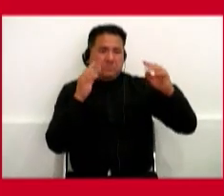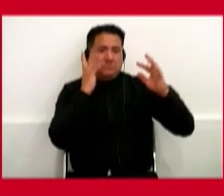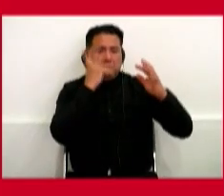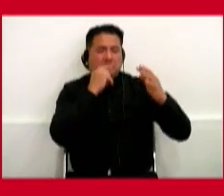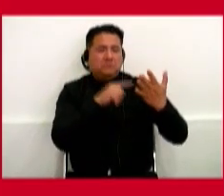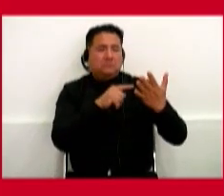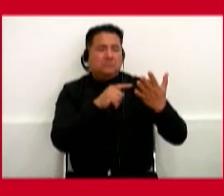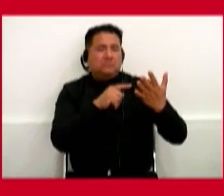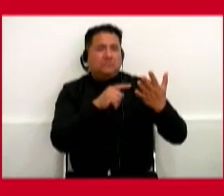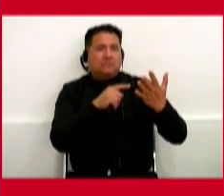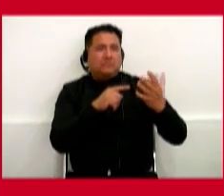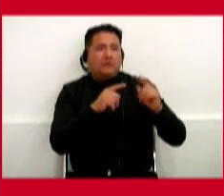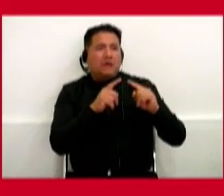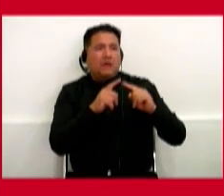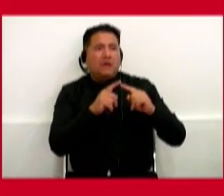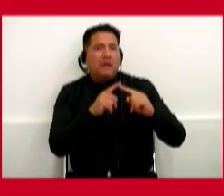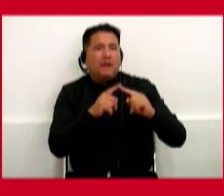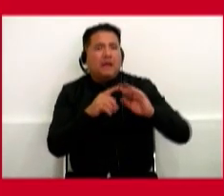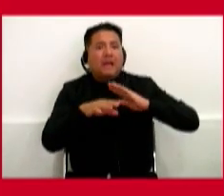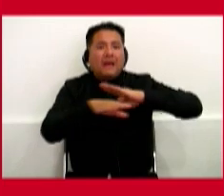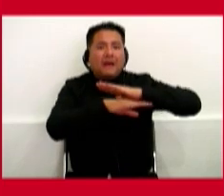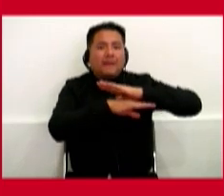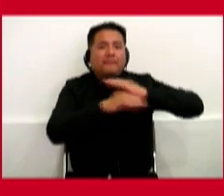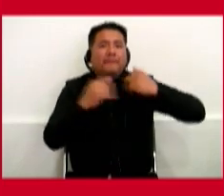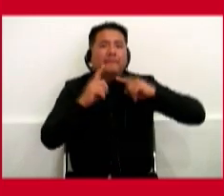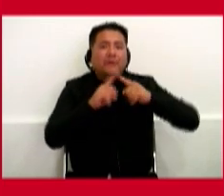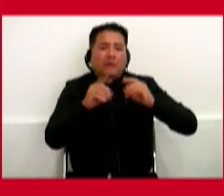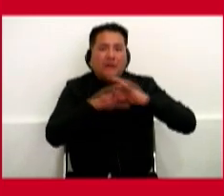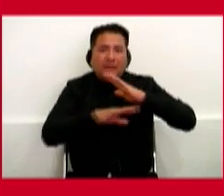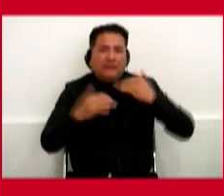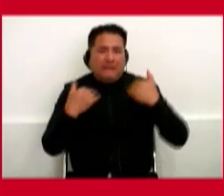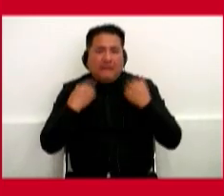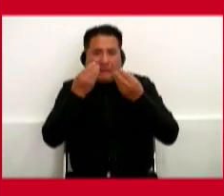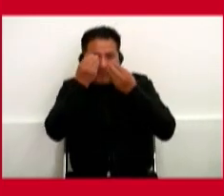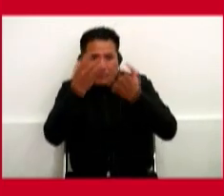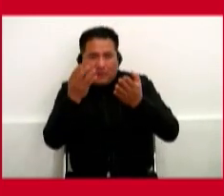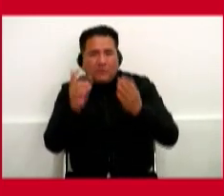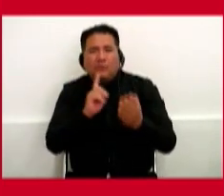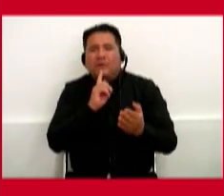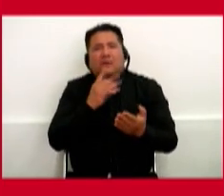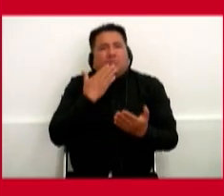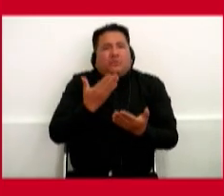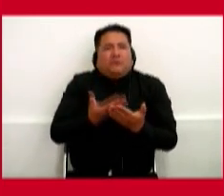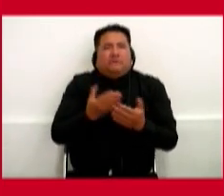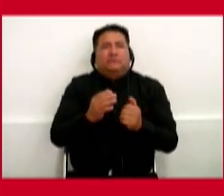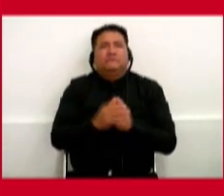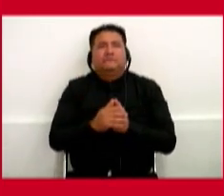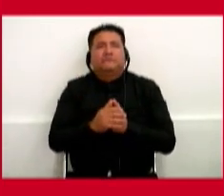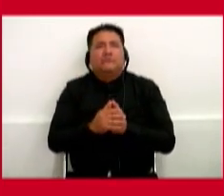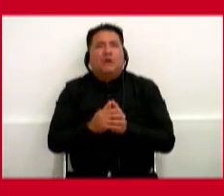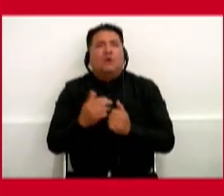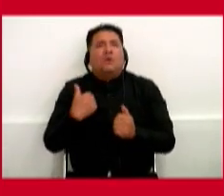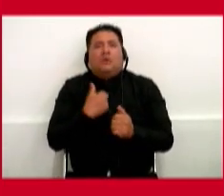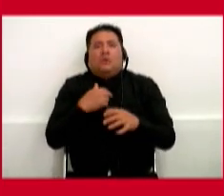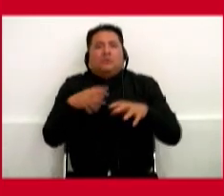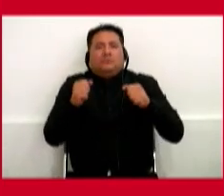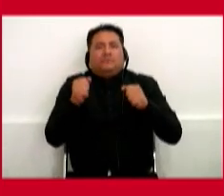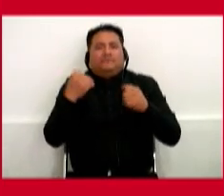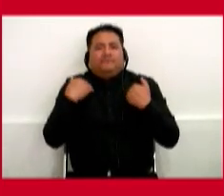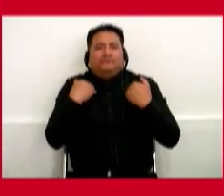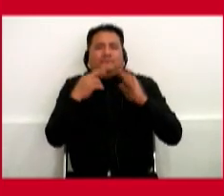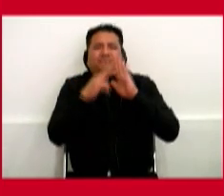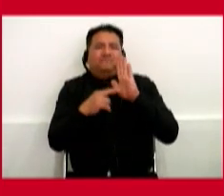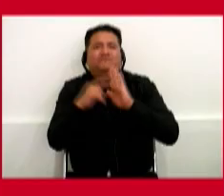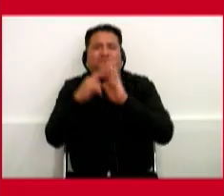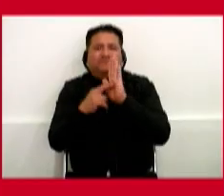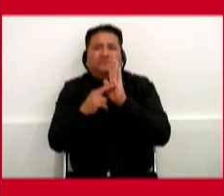base de datos sobre la cual se ha desarrollado muchas veces no es buena, ¿no? Estamos asumiendo parámetros no solo de